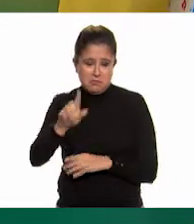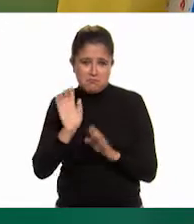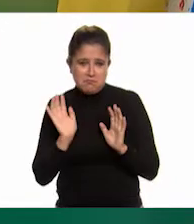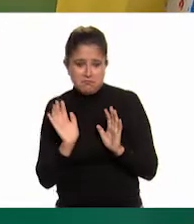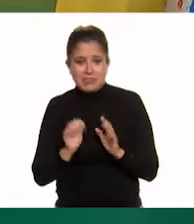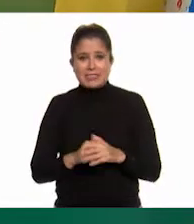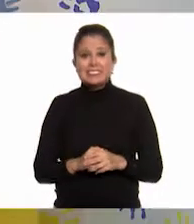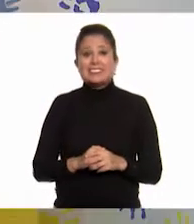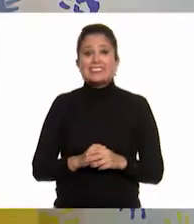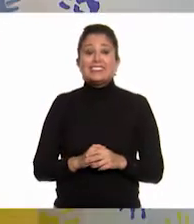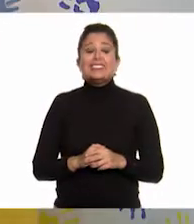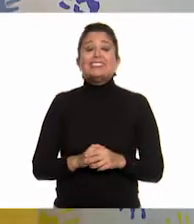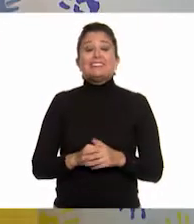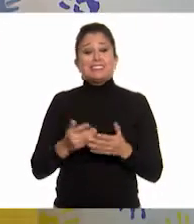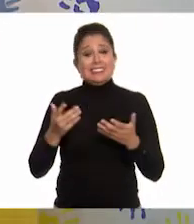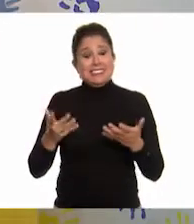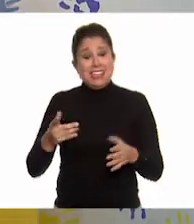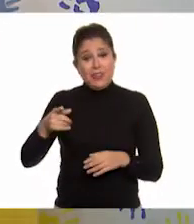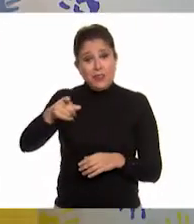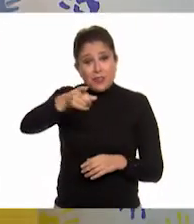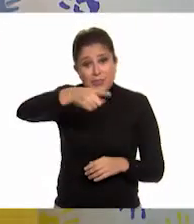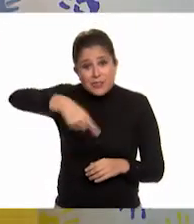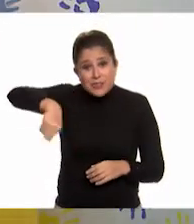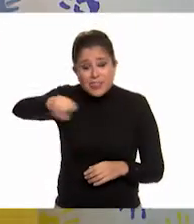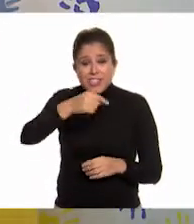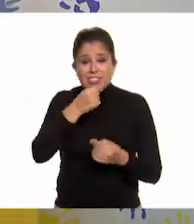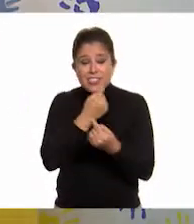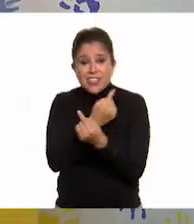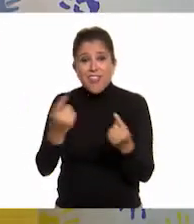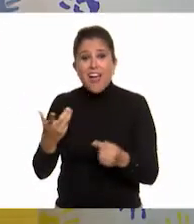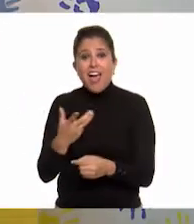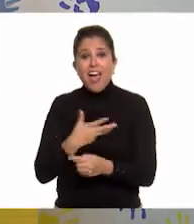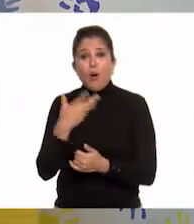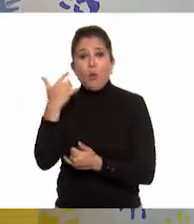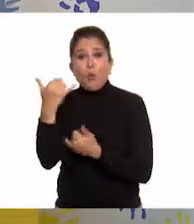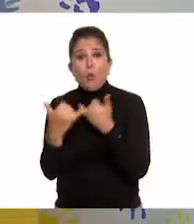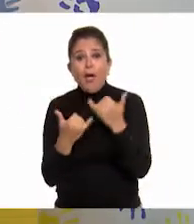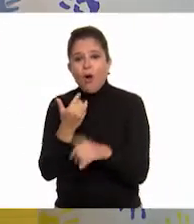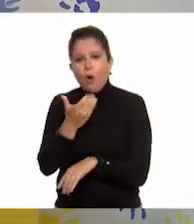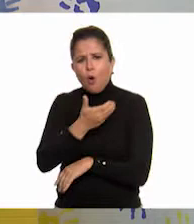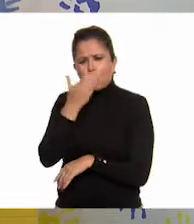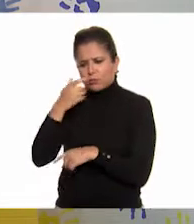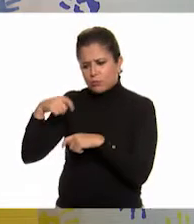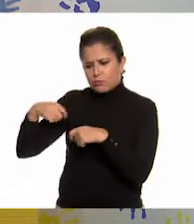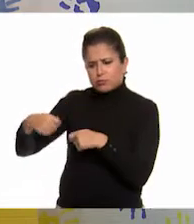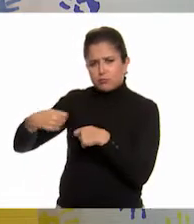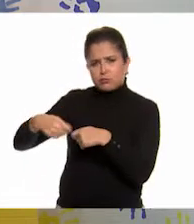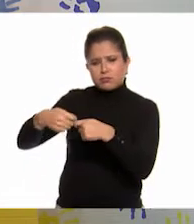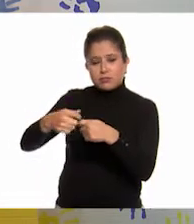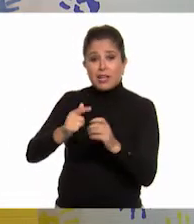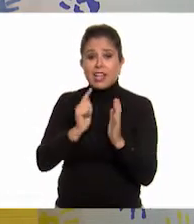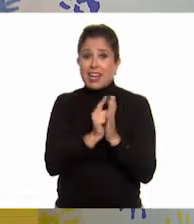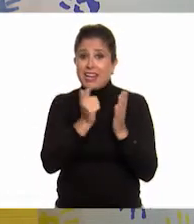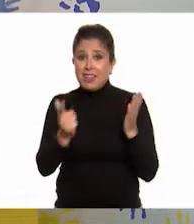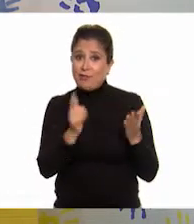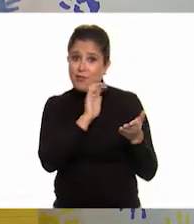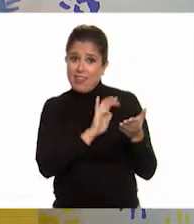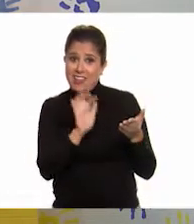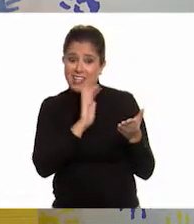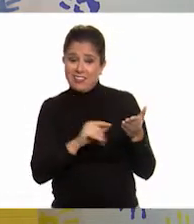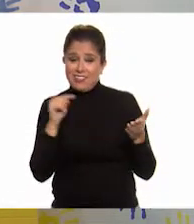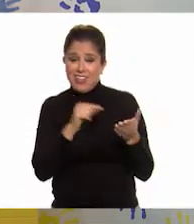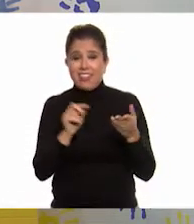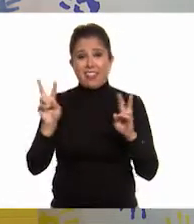Bueno, pues ustedes tienen un juego tradicional en su libro de lecturas.